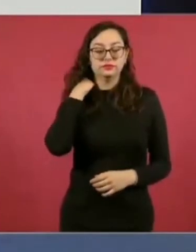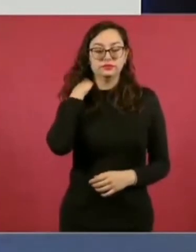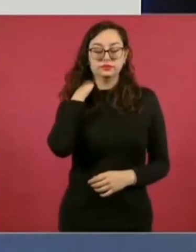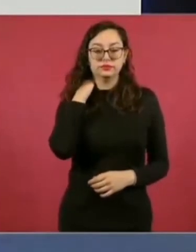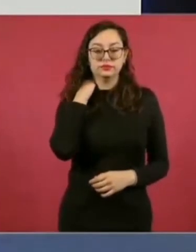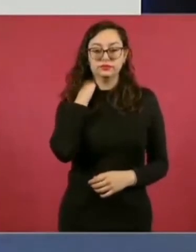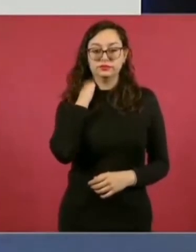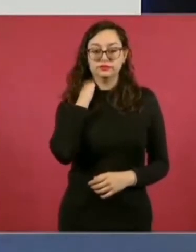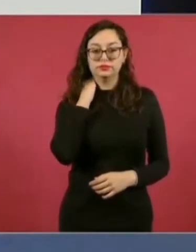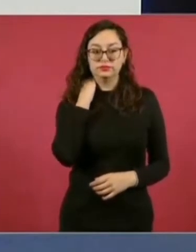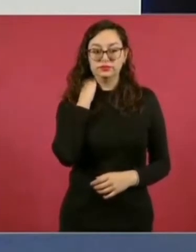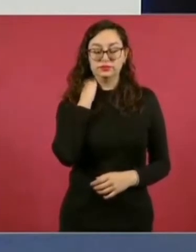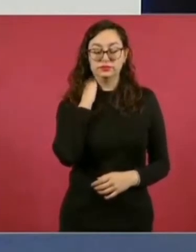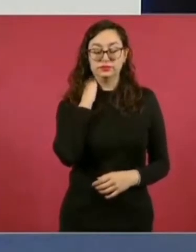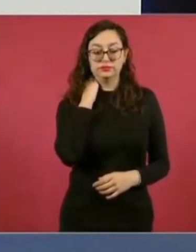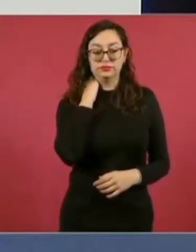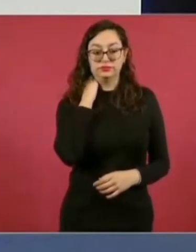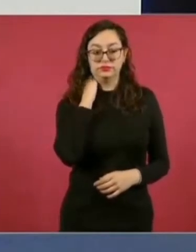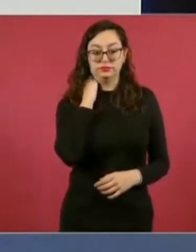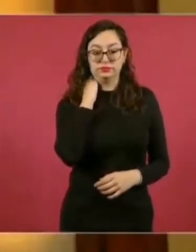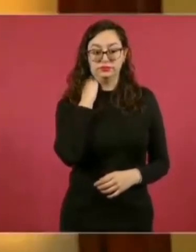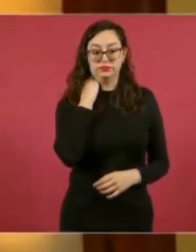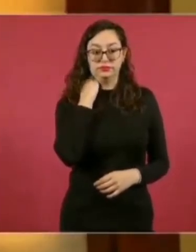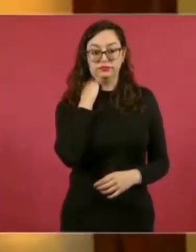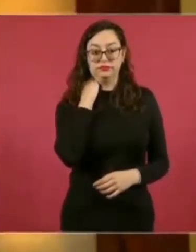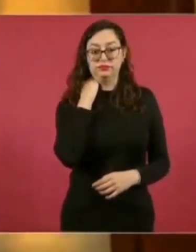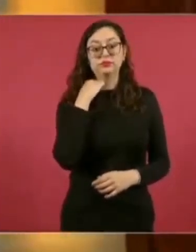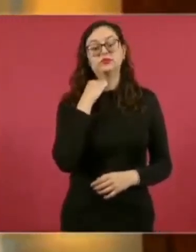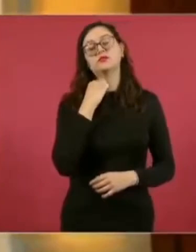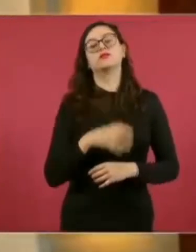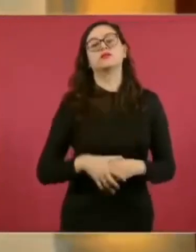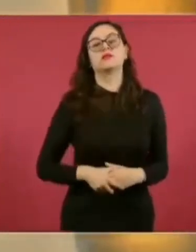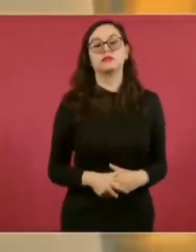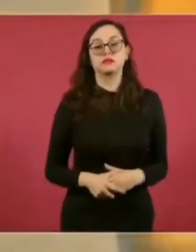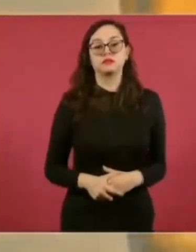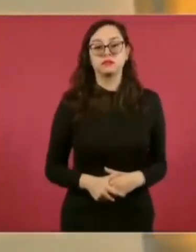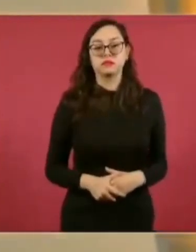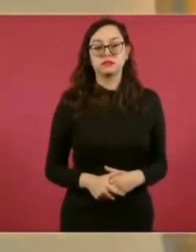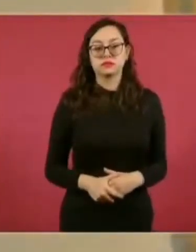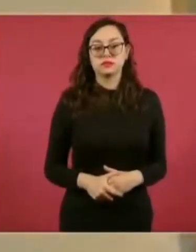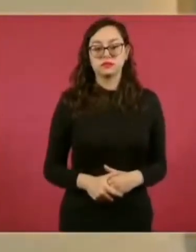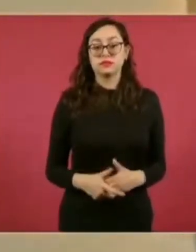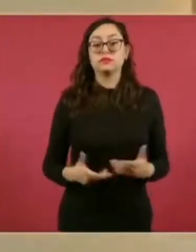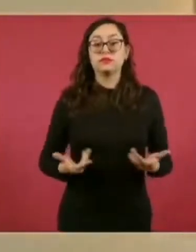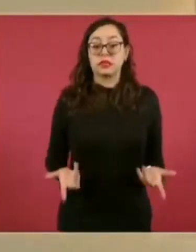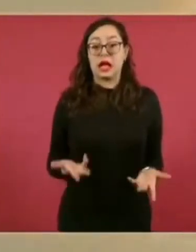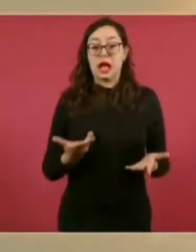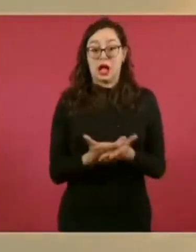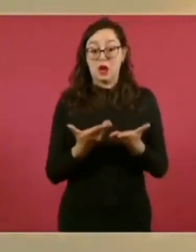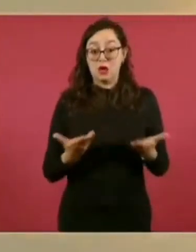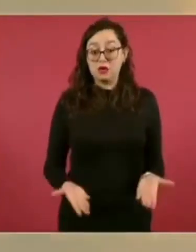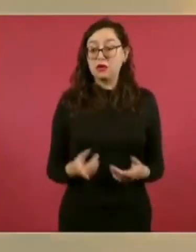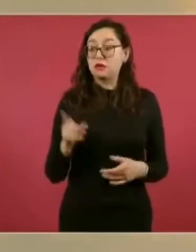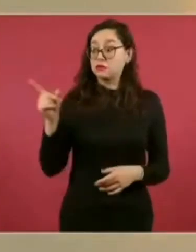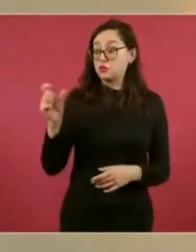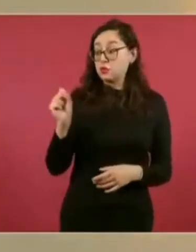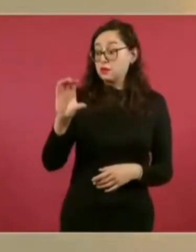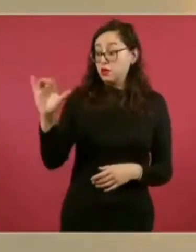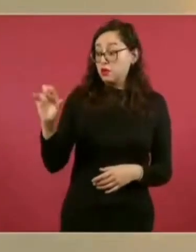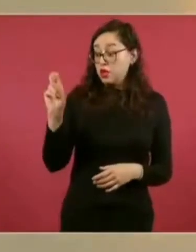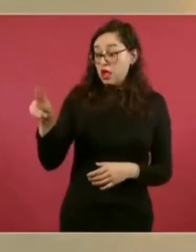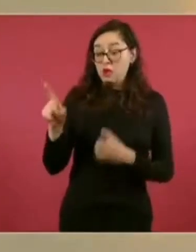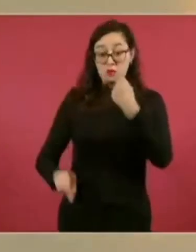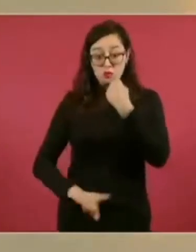Por el otro lado, sabemos muy bien que la problemática no se concentra solamente en la Suprema Corte.